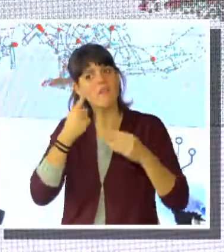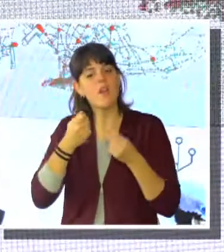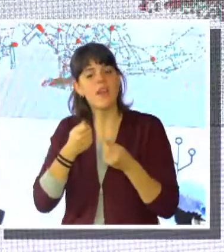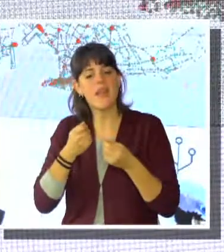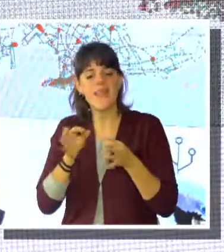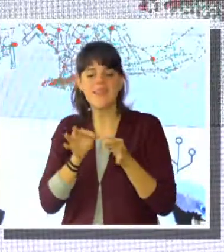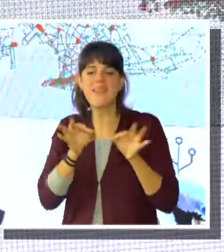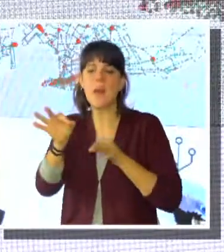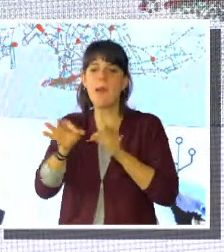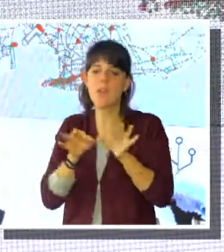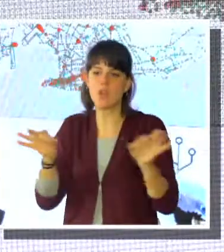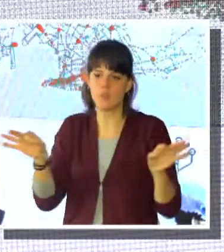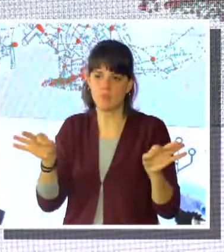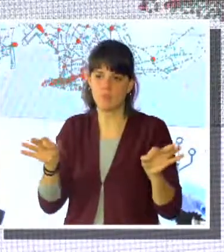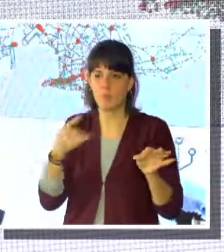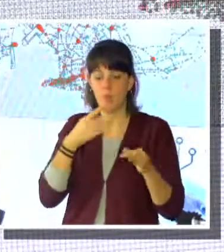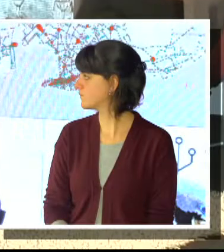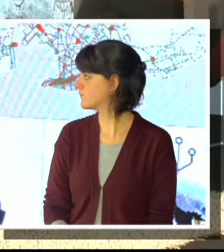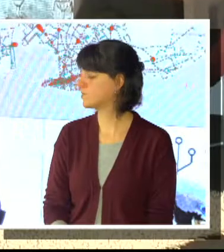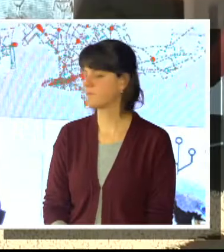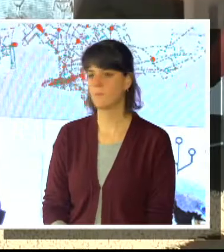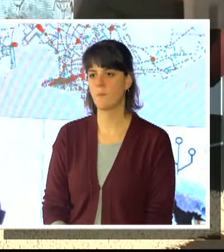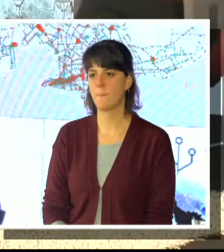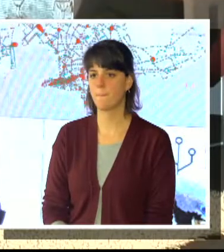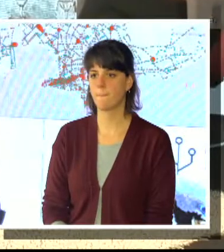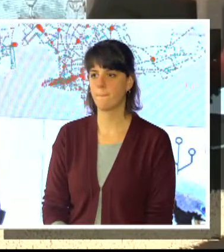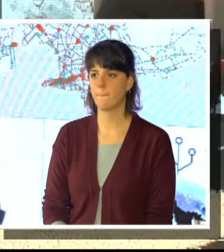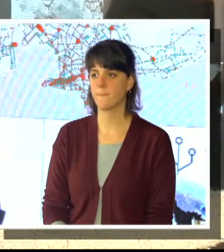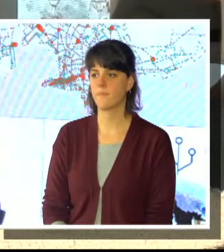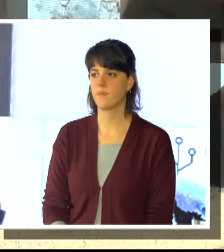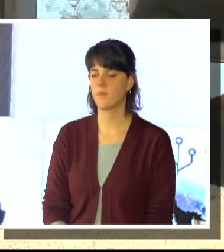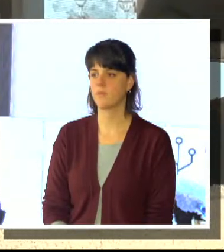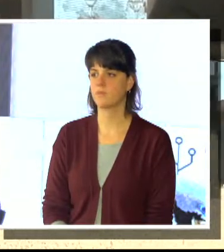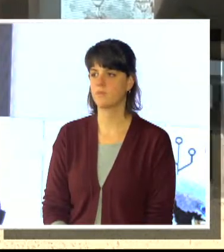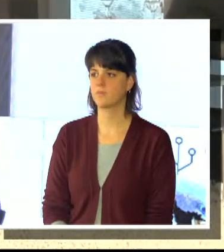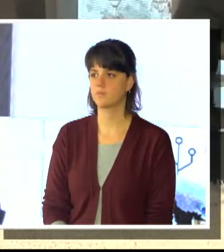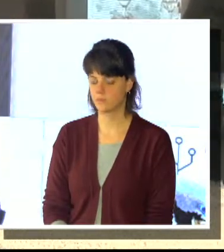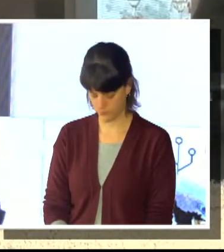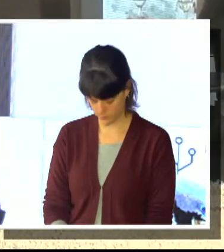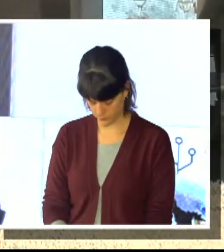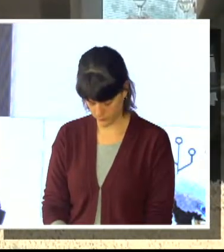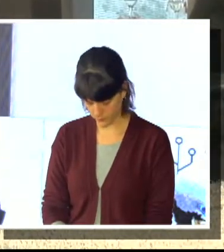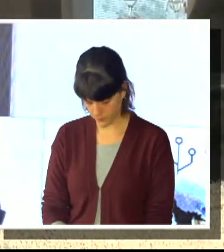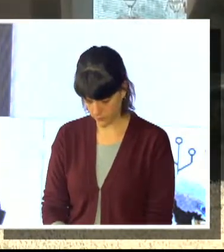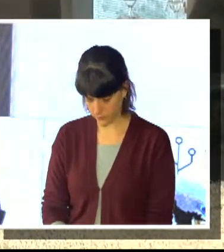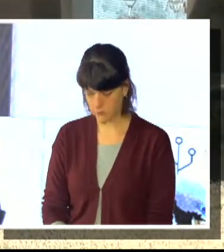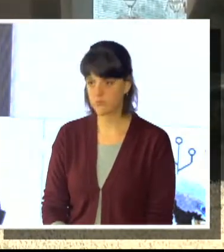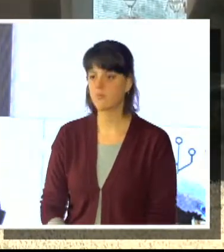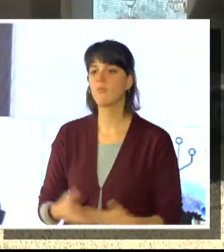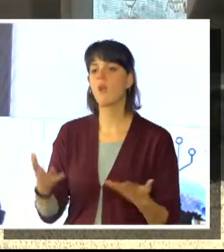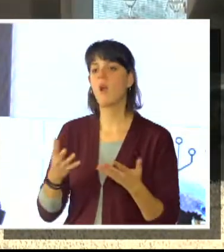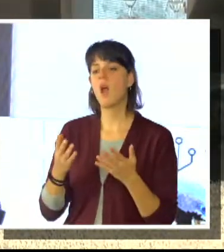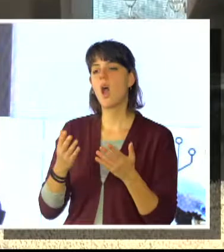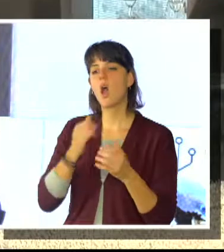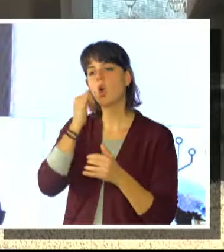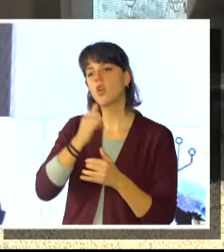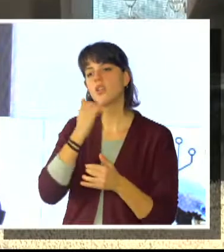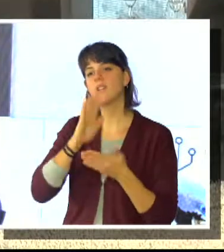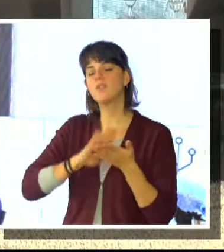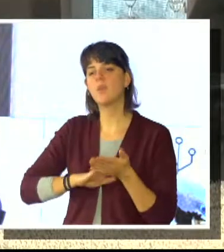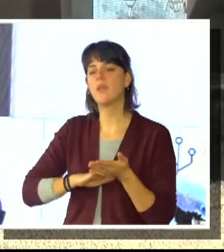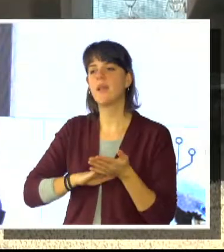bien tiene picos durante todo el día. Y la última, que me pareció interesante, es en el Punta Carreta